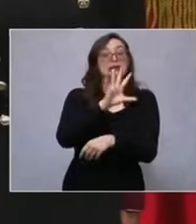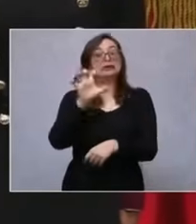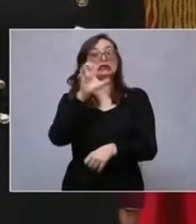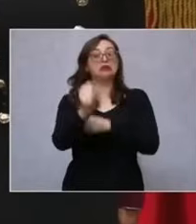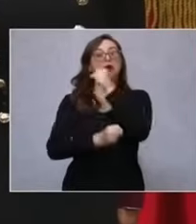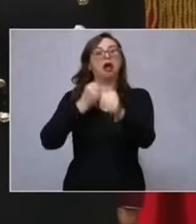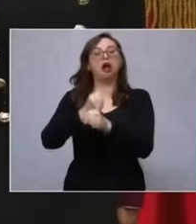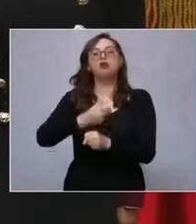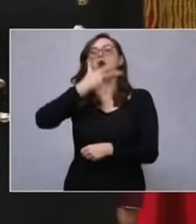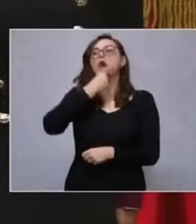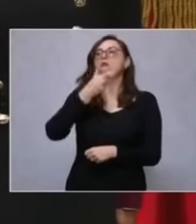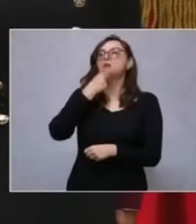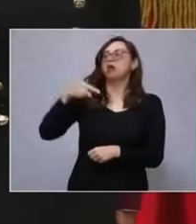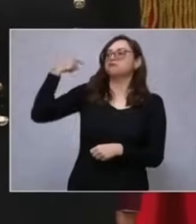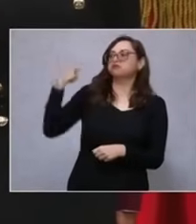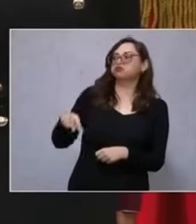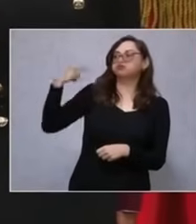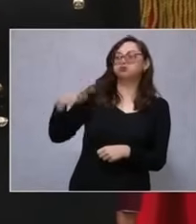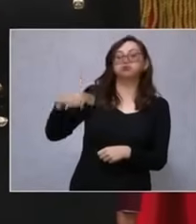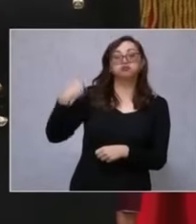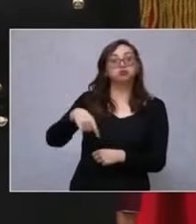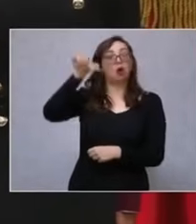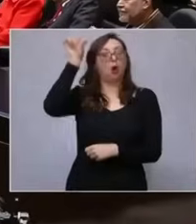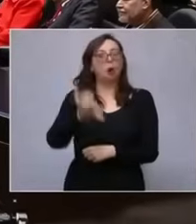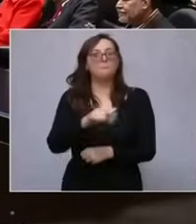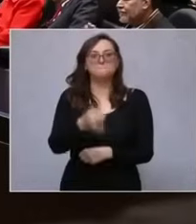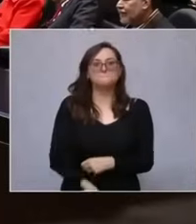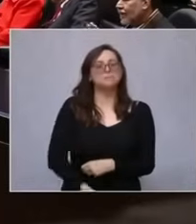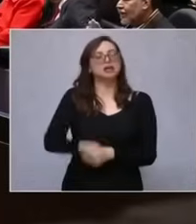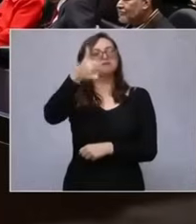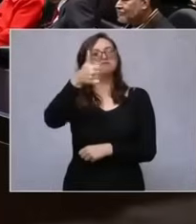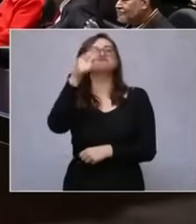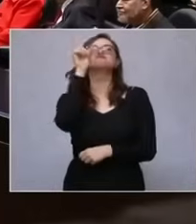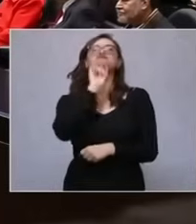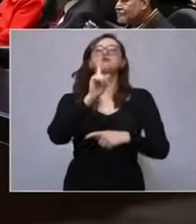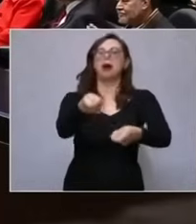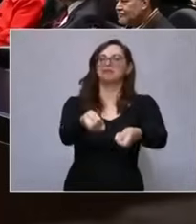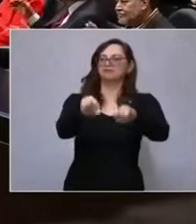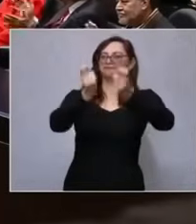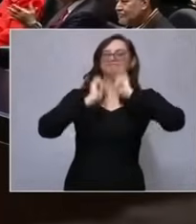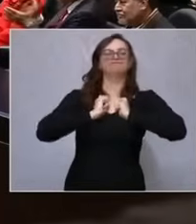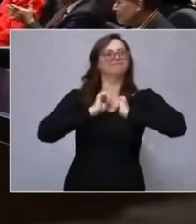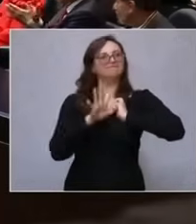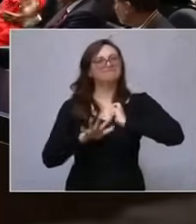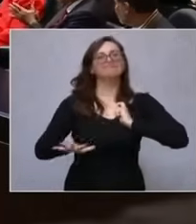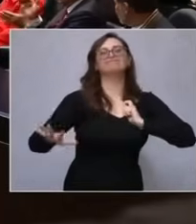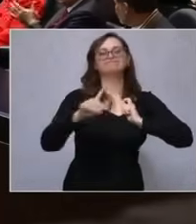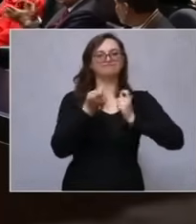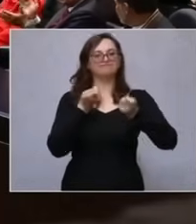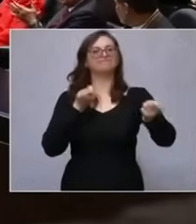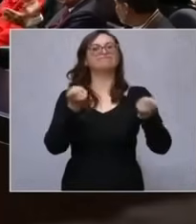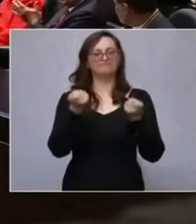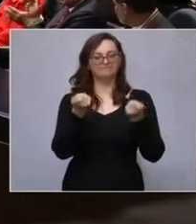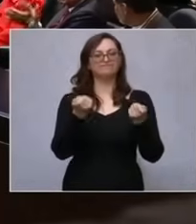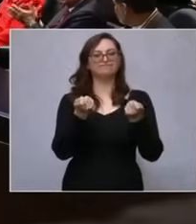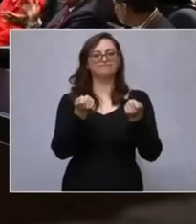las mujeres a conducir los destinos de nuestra hermosa nación. Oye, con qué alegría y con qué sonrisa ya lo dice. Es un orgullo ser la primera. No, claro